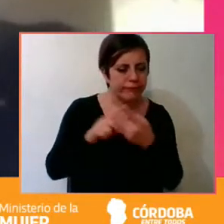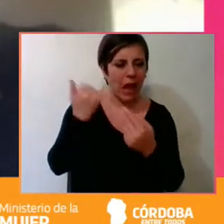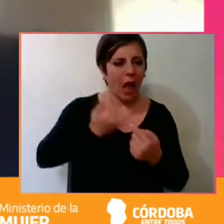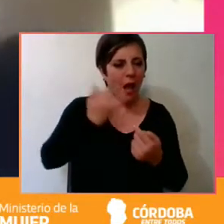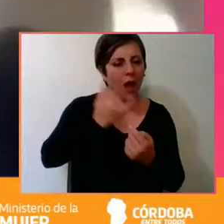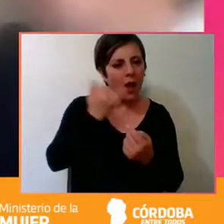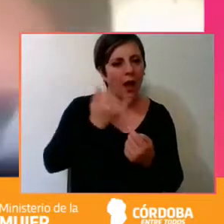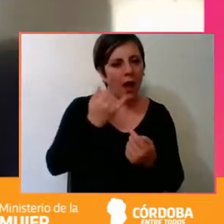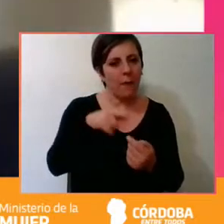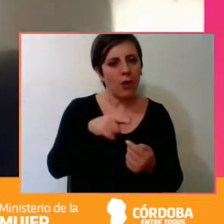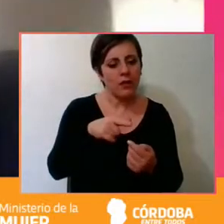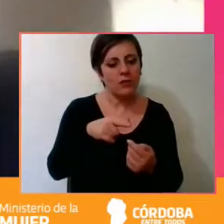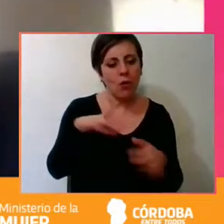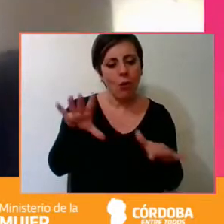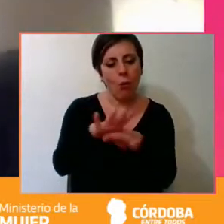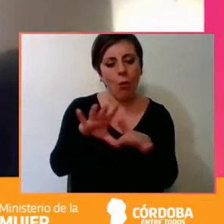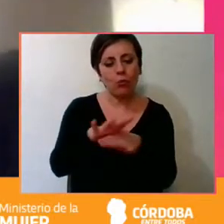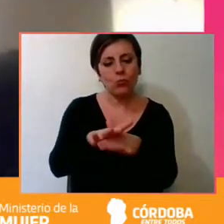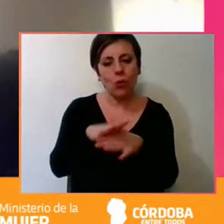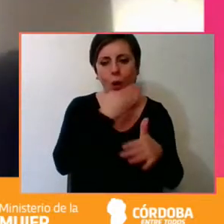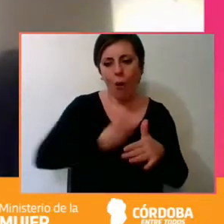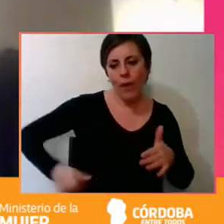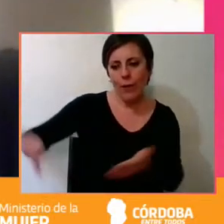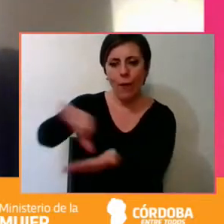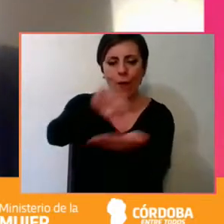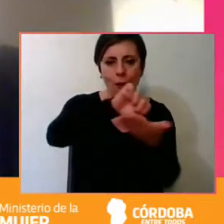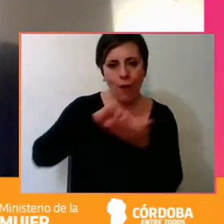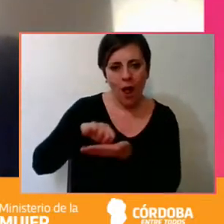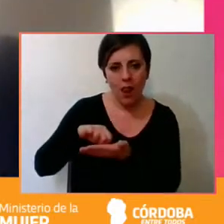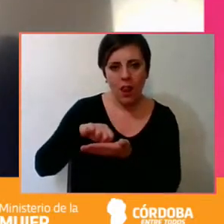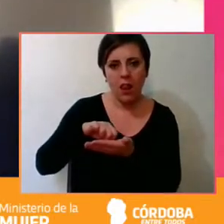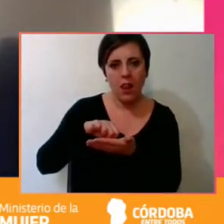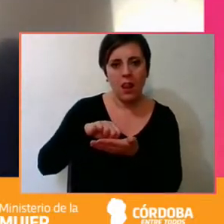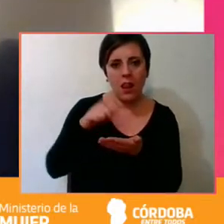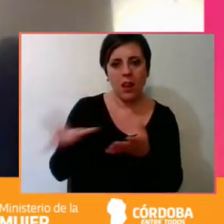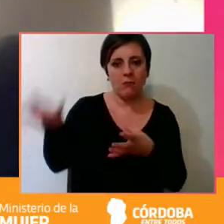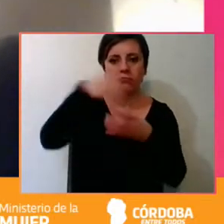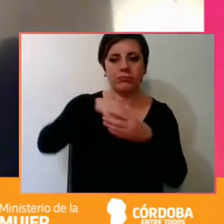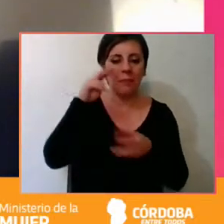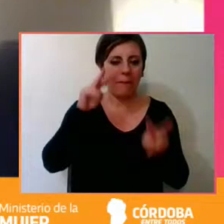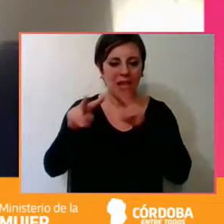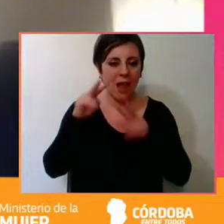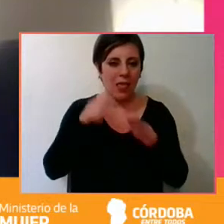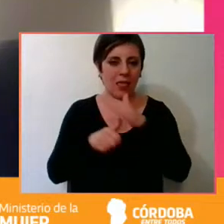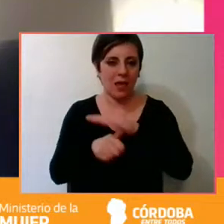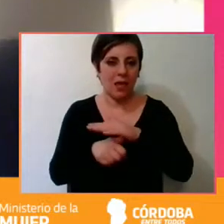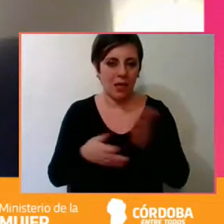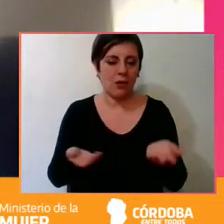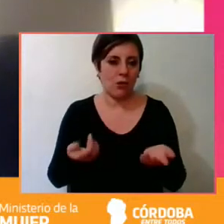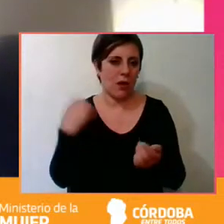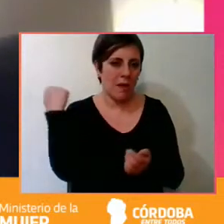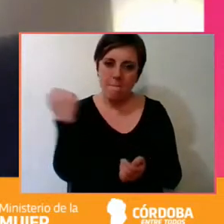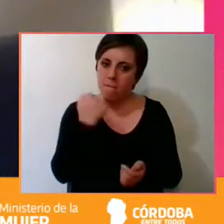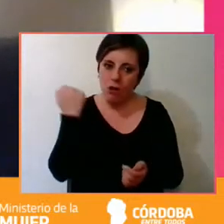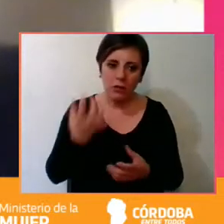precisamente por eso es preciso que los gobiernos locales incorporen esta perspectiva de la igualdad.